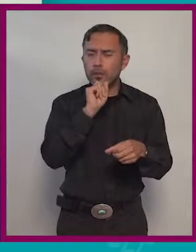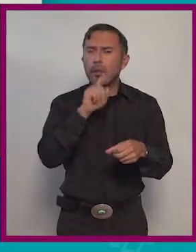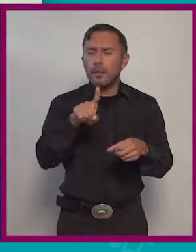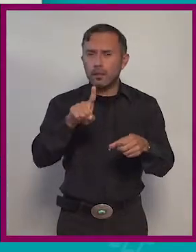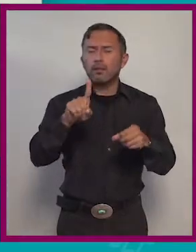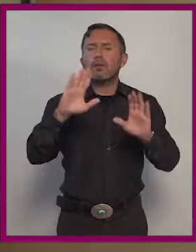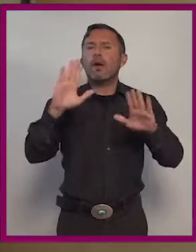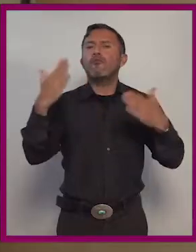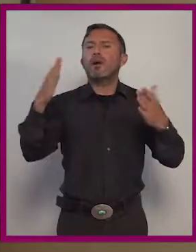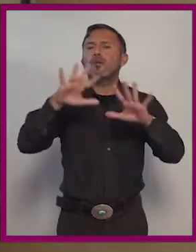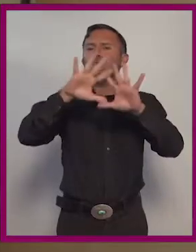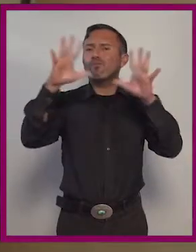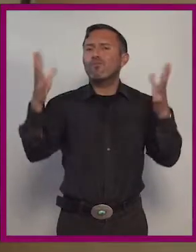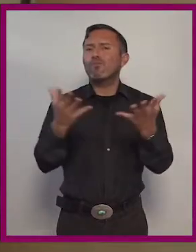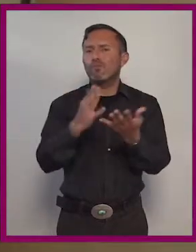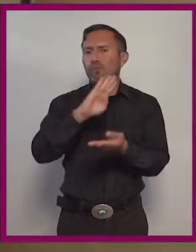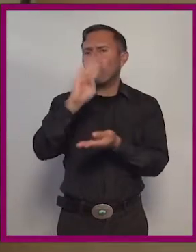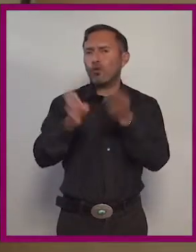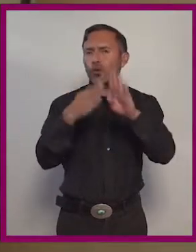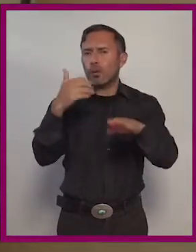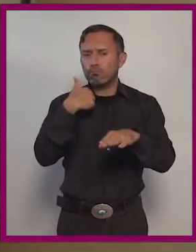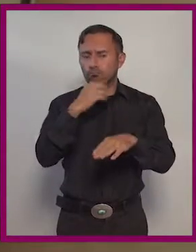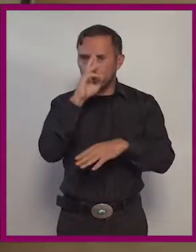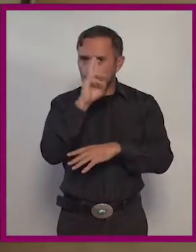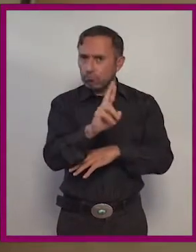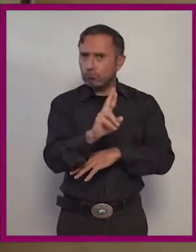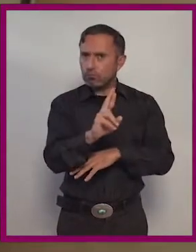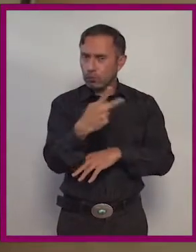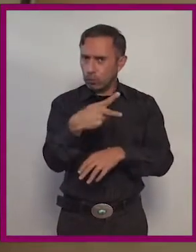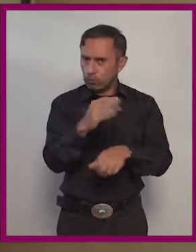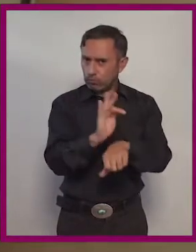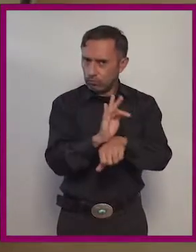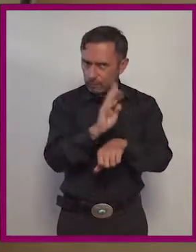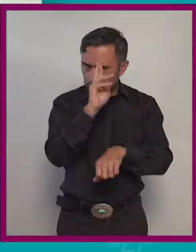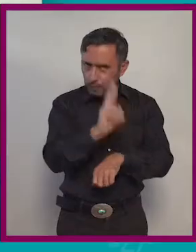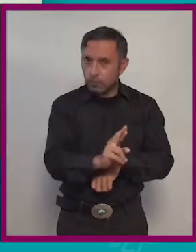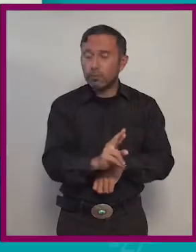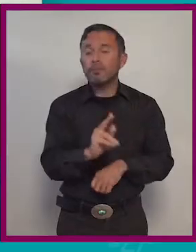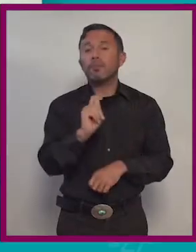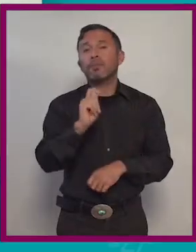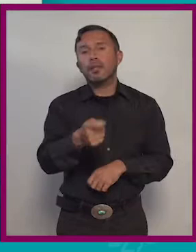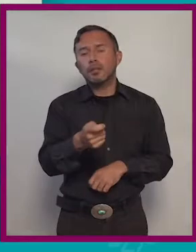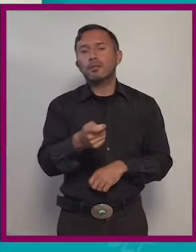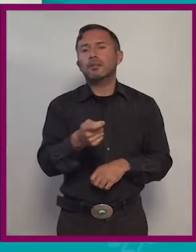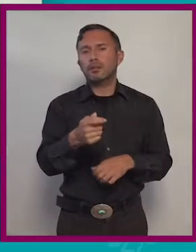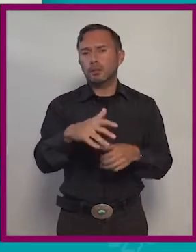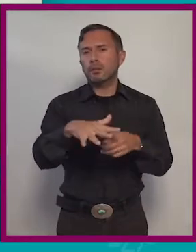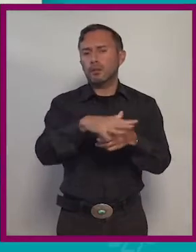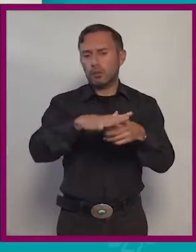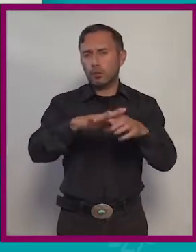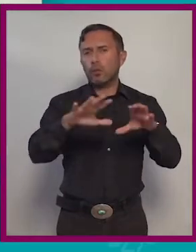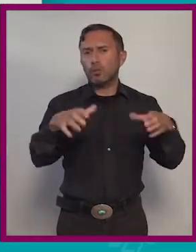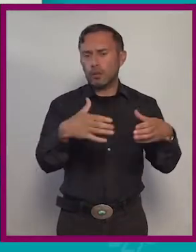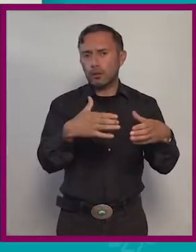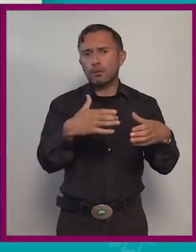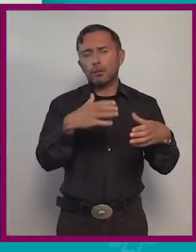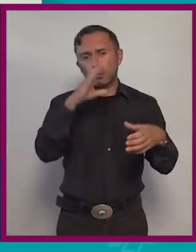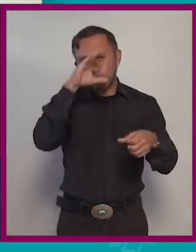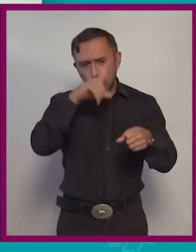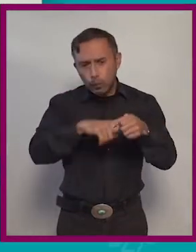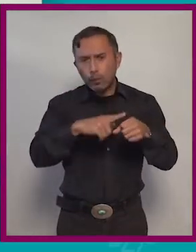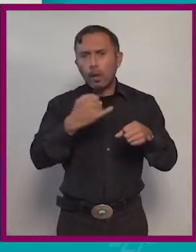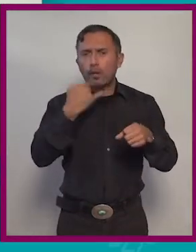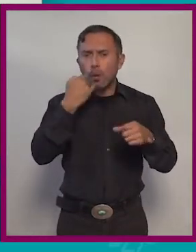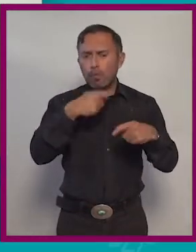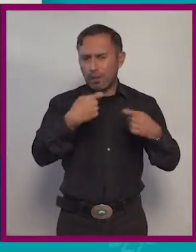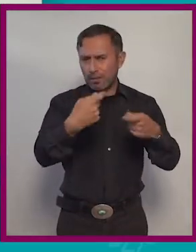protegerlos hacia el exterior, ¿no? Se dispone que el patrimonio cultural de estas comunidades no puede ser objeto, pero bajo